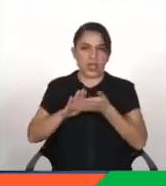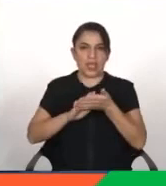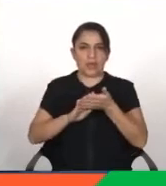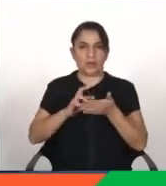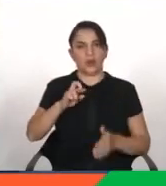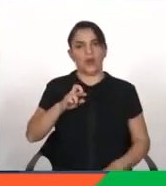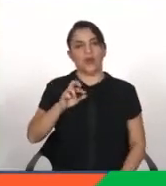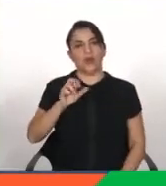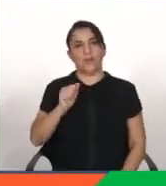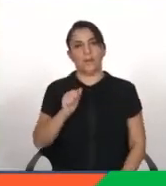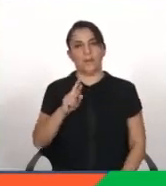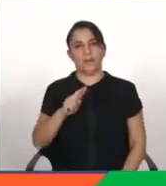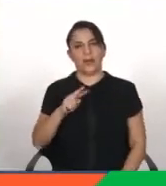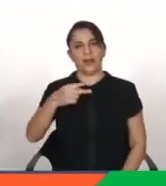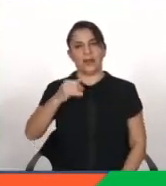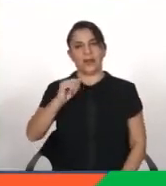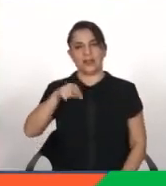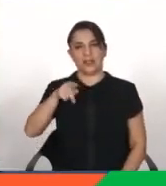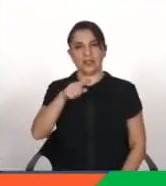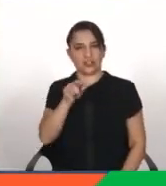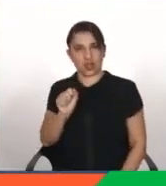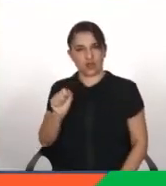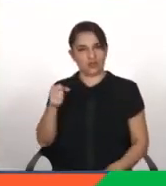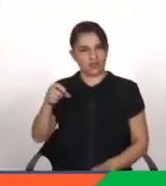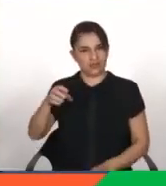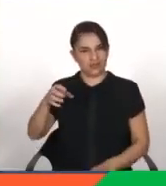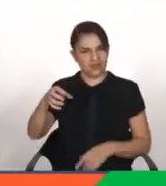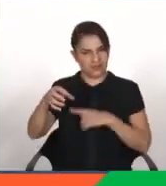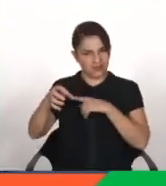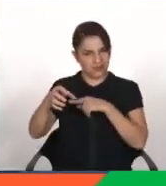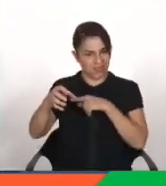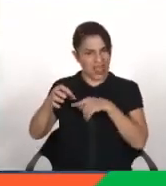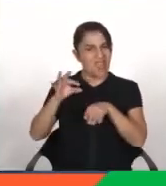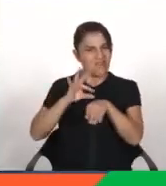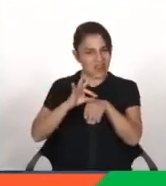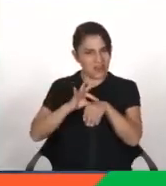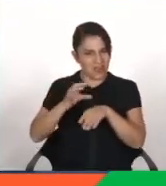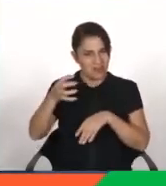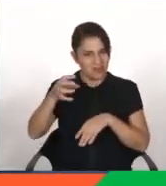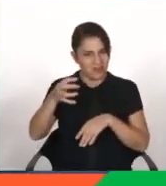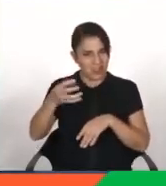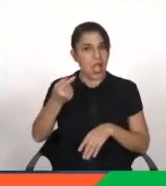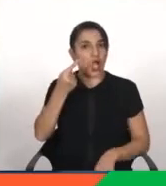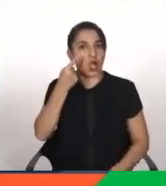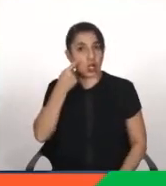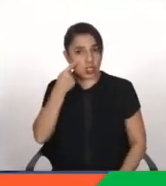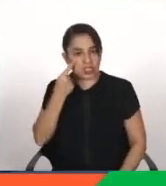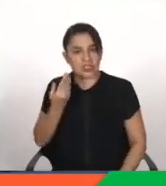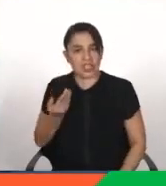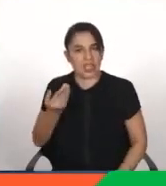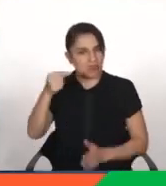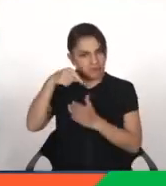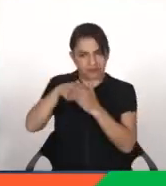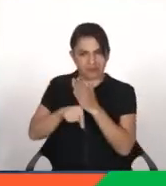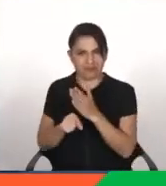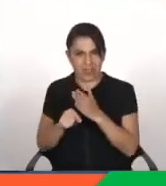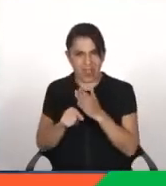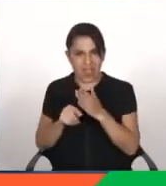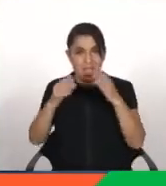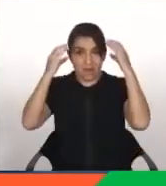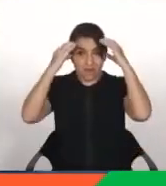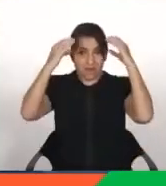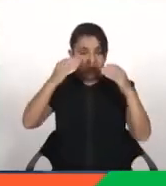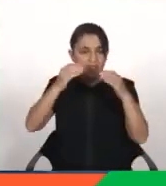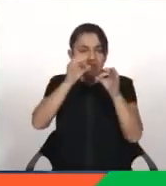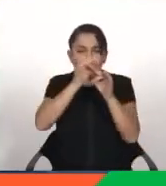el que las células dopaminérgicas, o sea, las neuronas dopaminérgicas que liberan ese neurotransmisor llamado dopamina, pues no funcionan bien, se deterioran y entonces